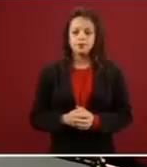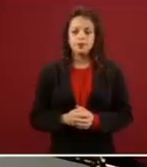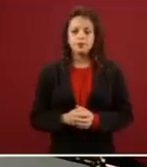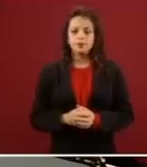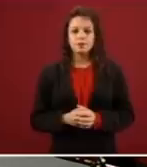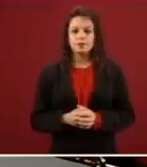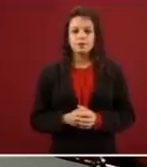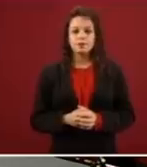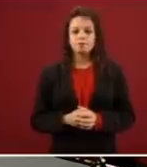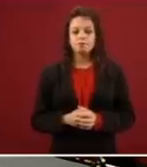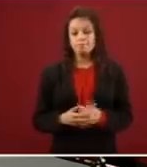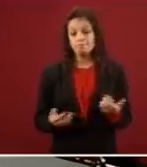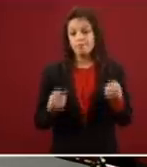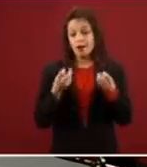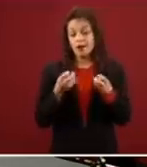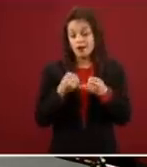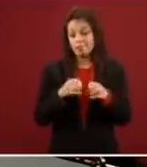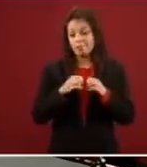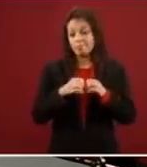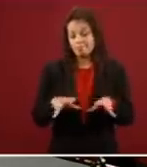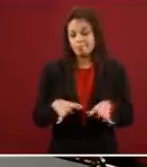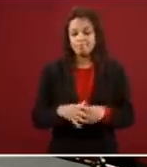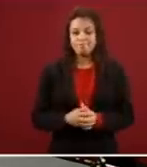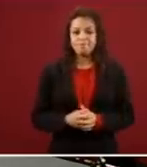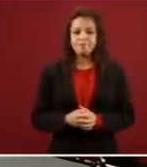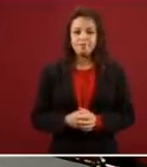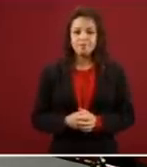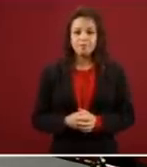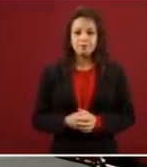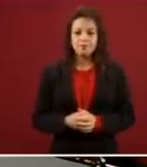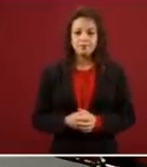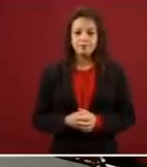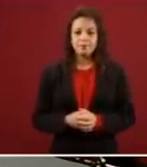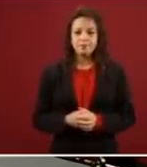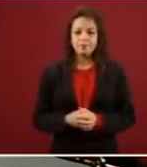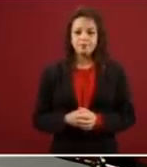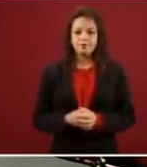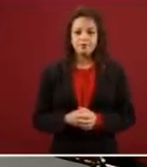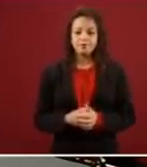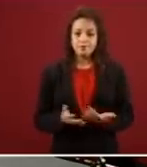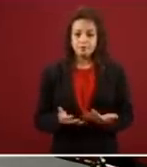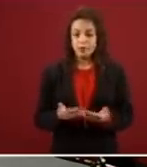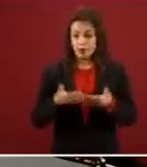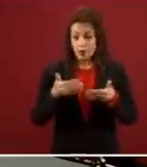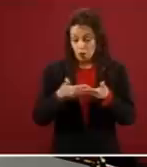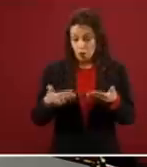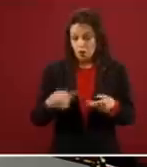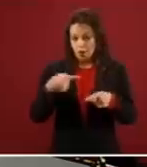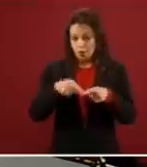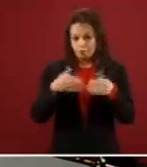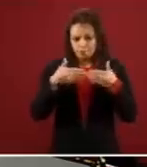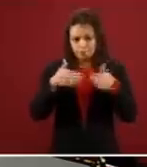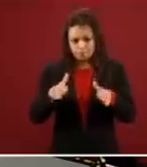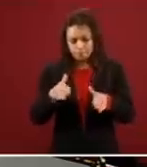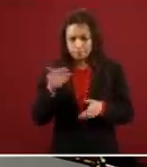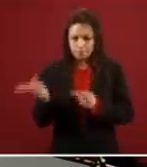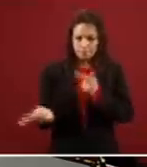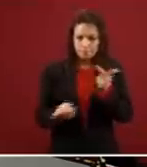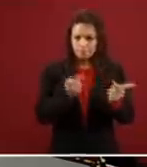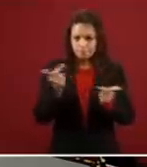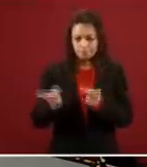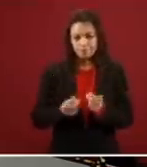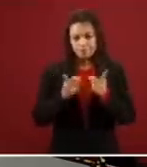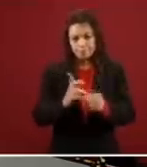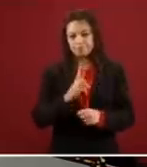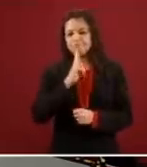Pues esa es la información. Si les parece, abrimos para preguntas y